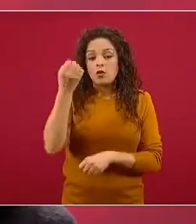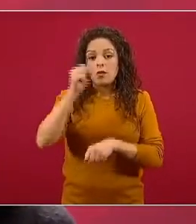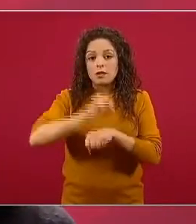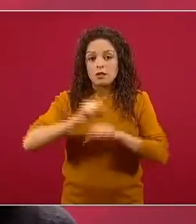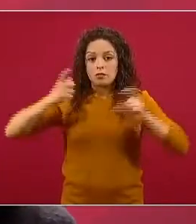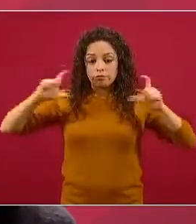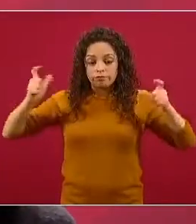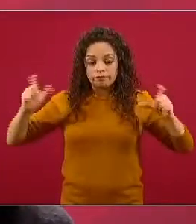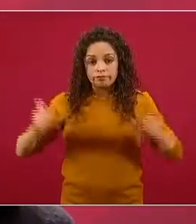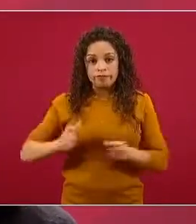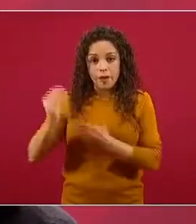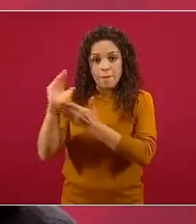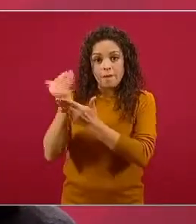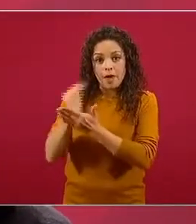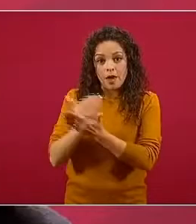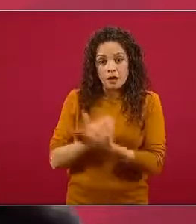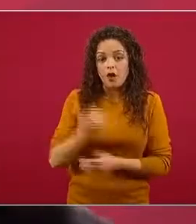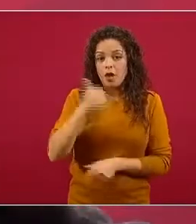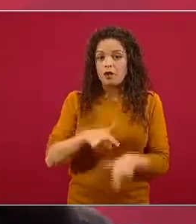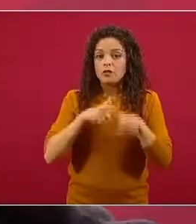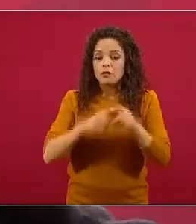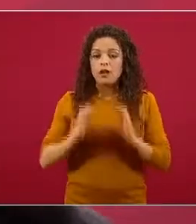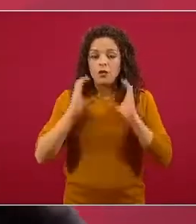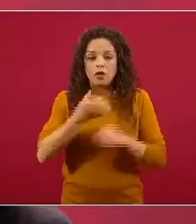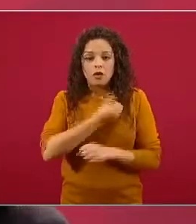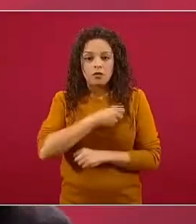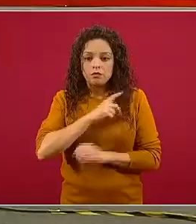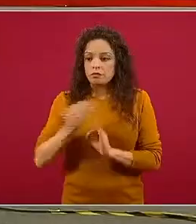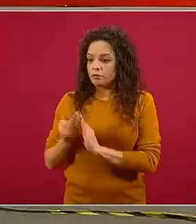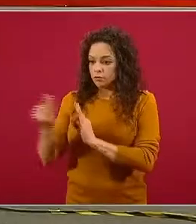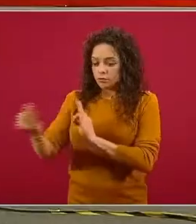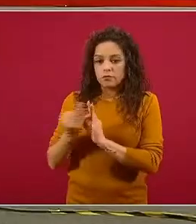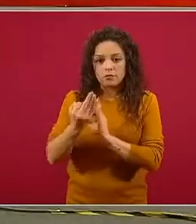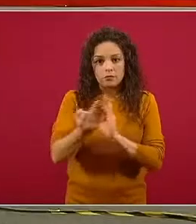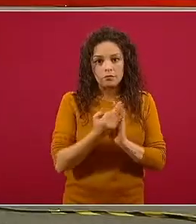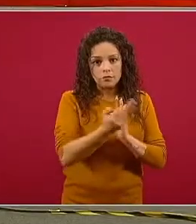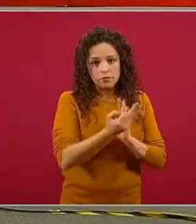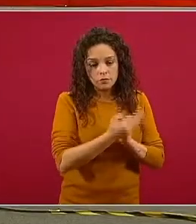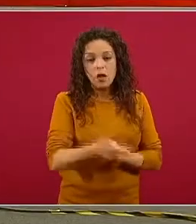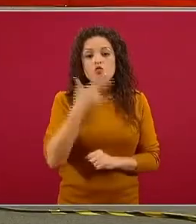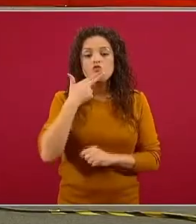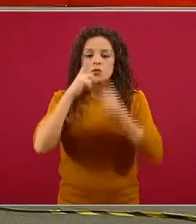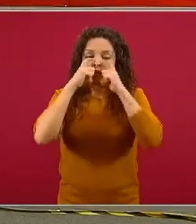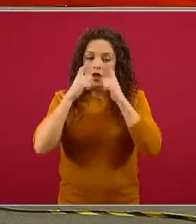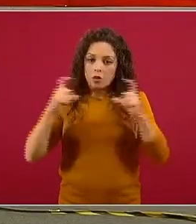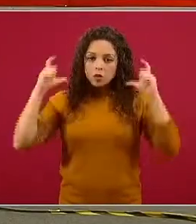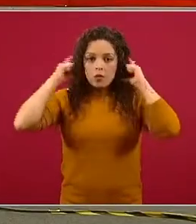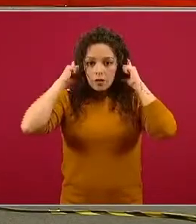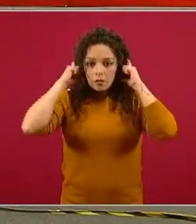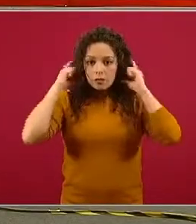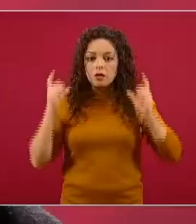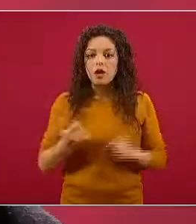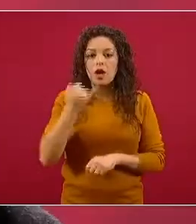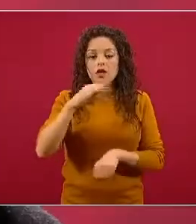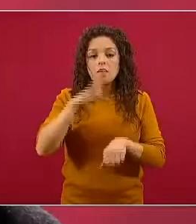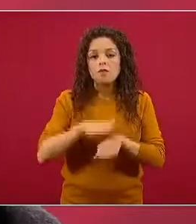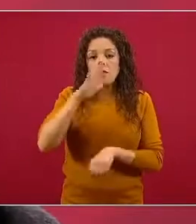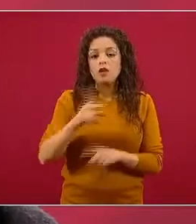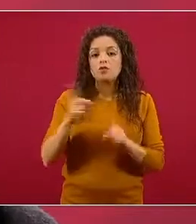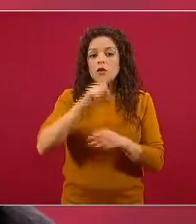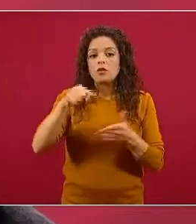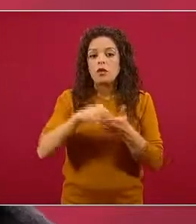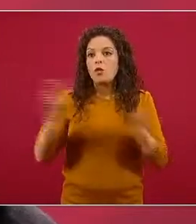de sana distancia, el distanciamiento físico, el uso de cubrebocas, en particular en espacios